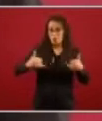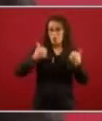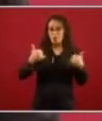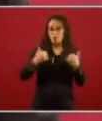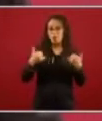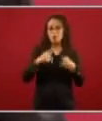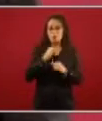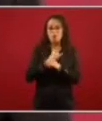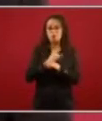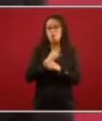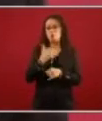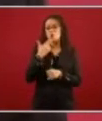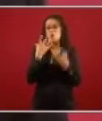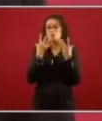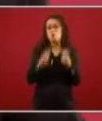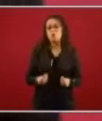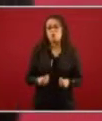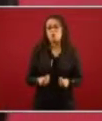usan el internet